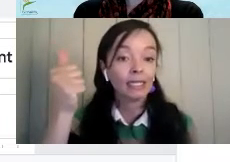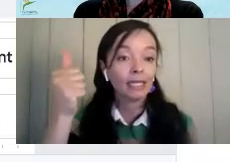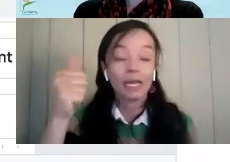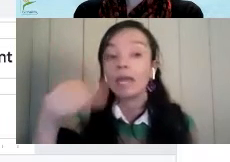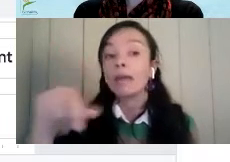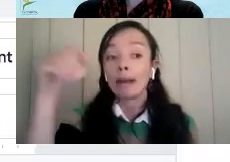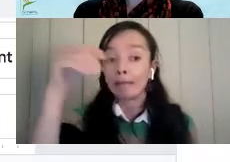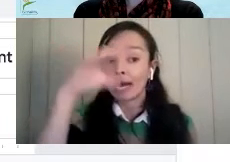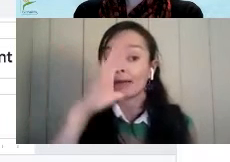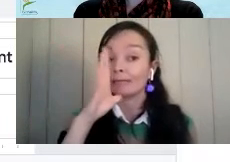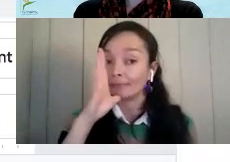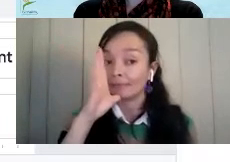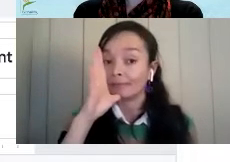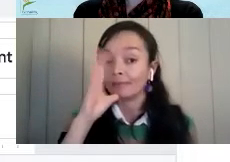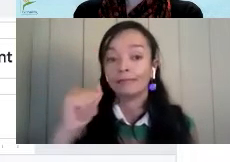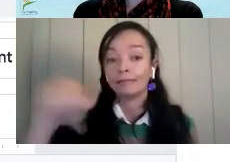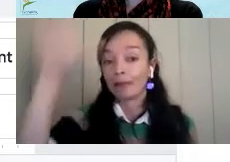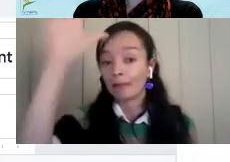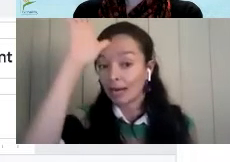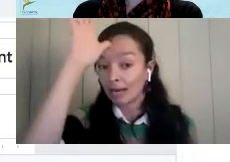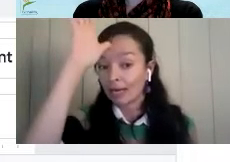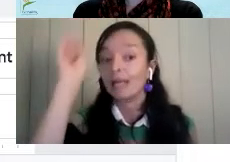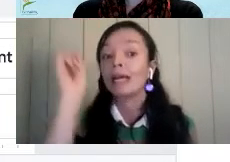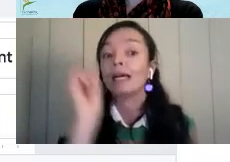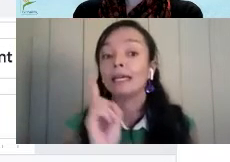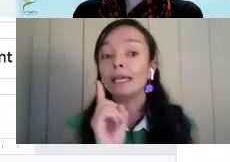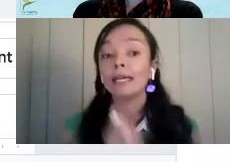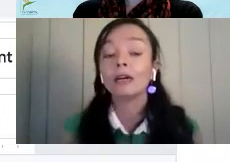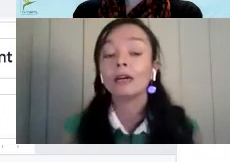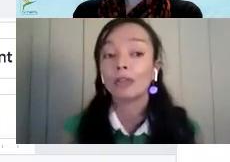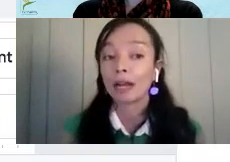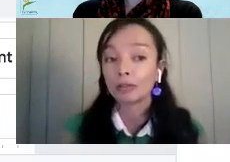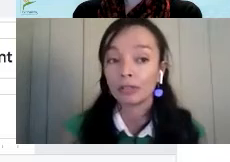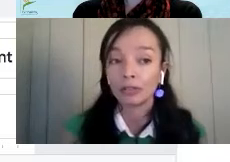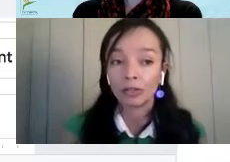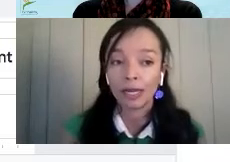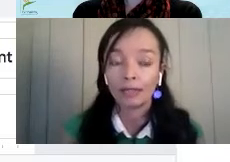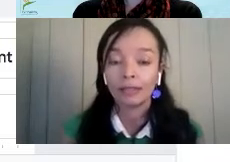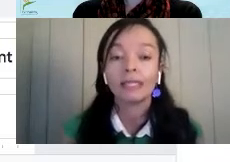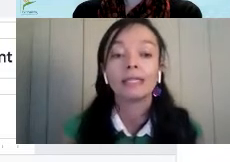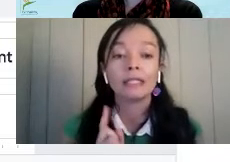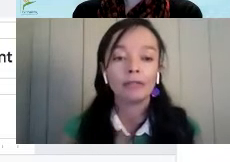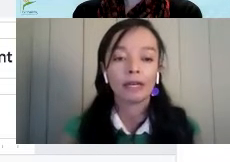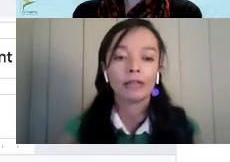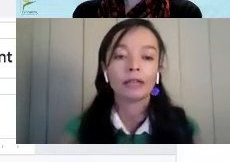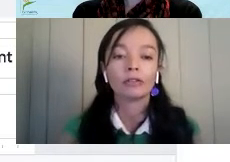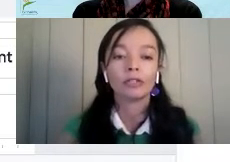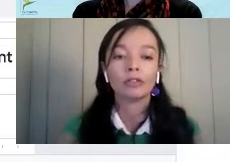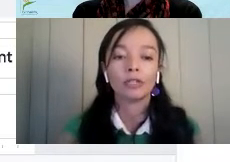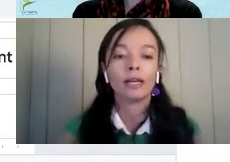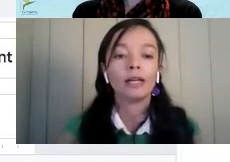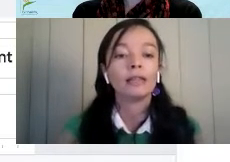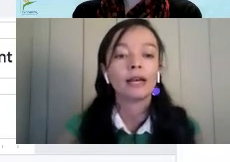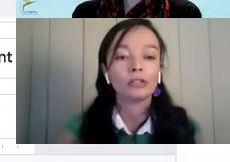leche, mamá, papá y con tacto sensorial. ¿Qué significa tacto